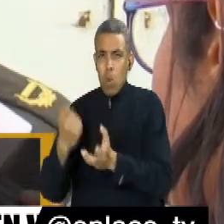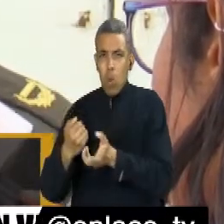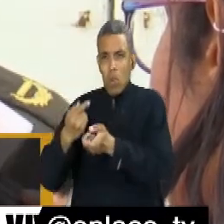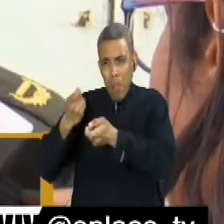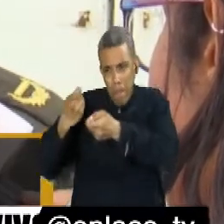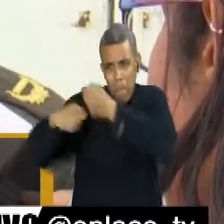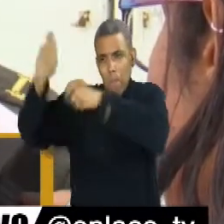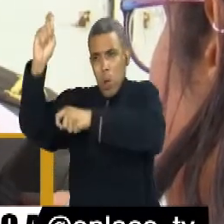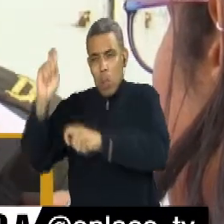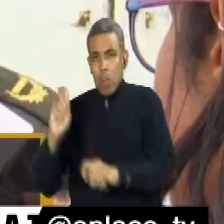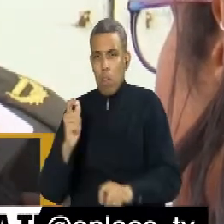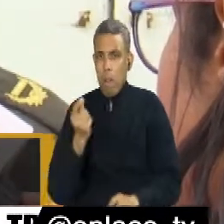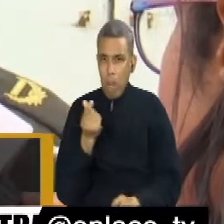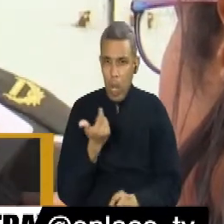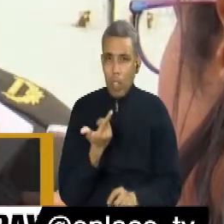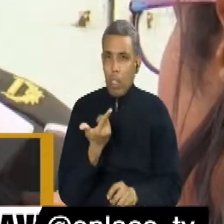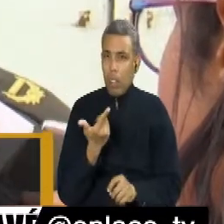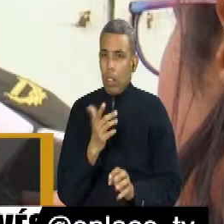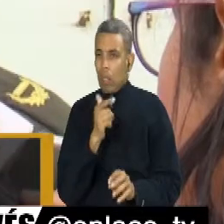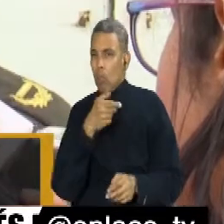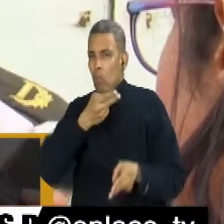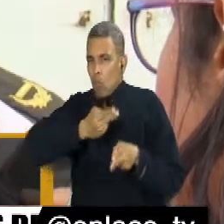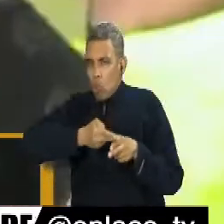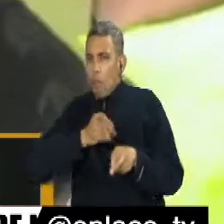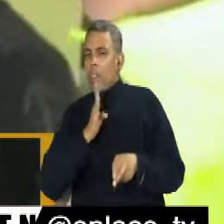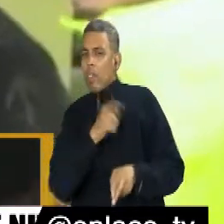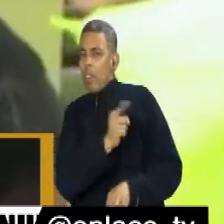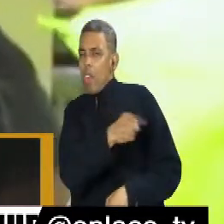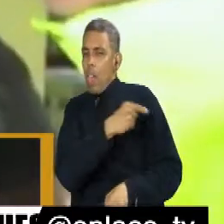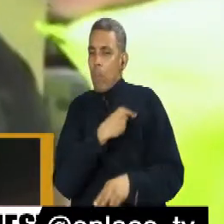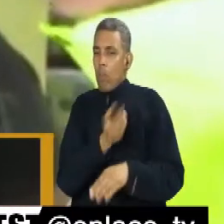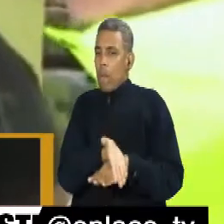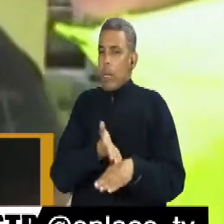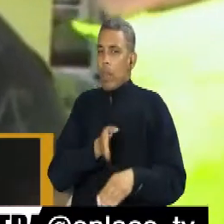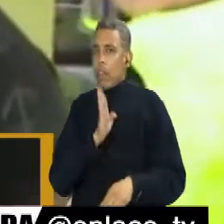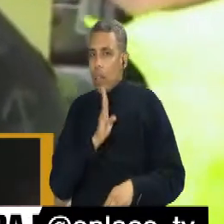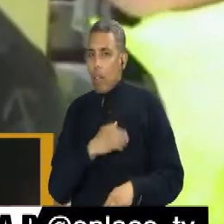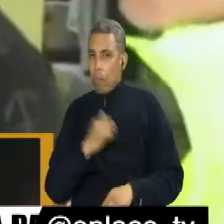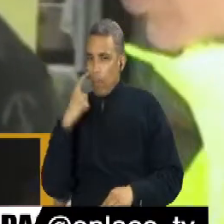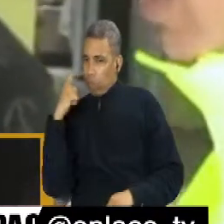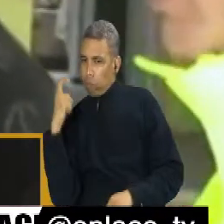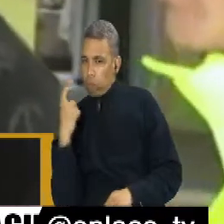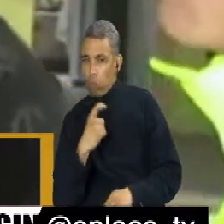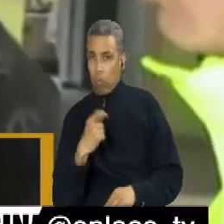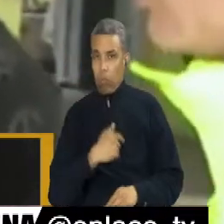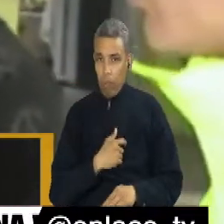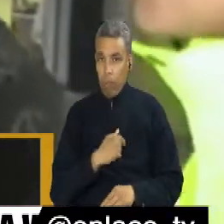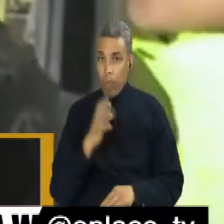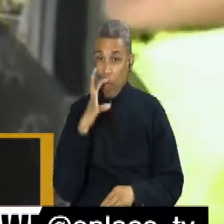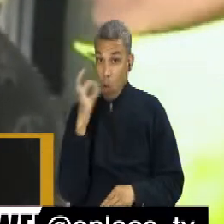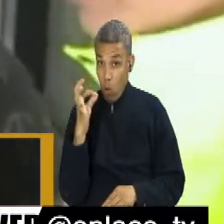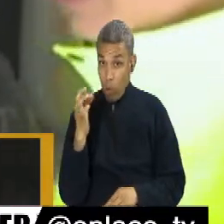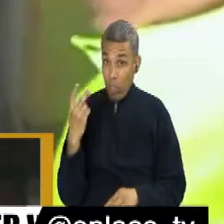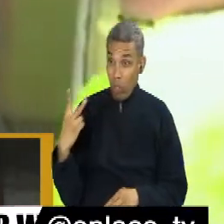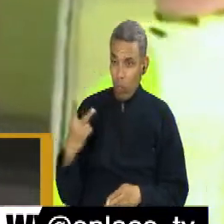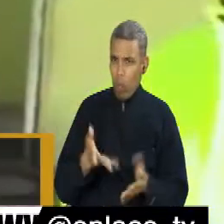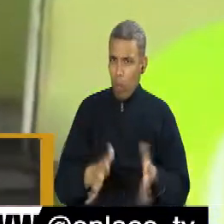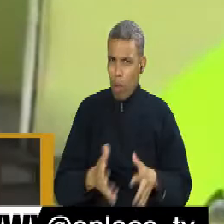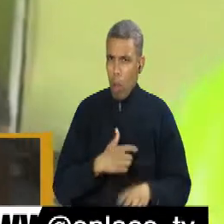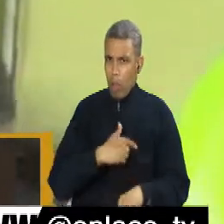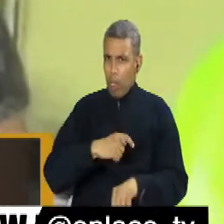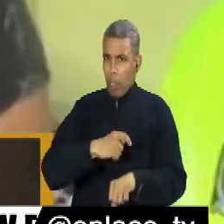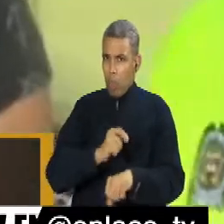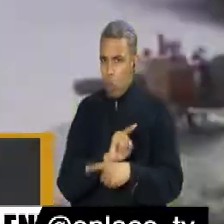prestan estos servicios, pues para lograr identificar plenamente a estas personas. El seguimiento para capturar a estos dos hombres duró aproximadamente